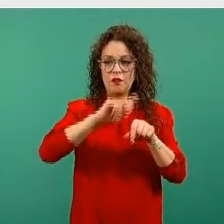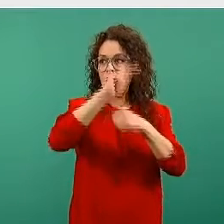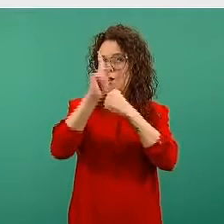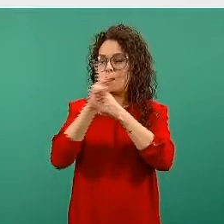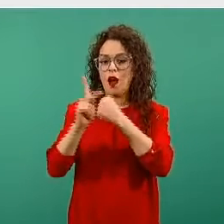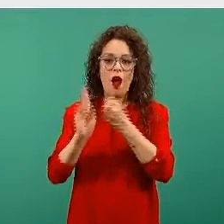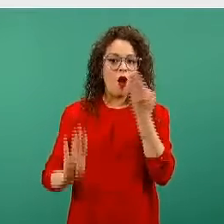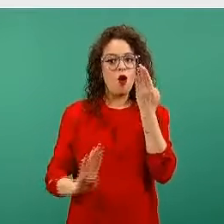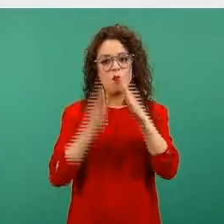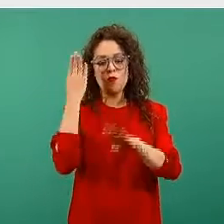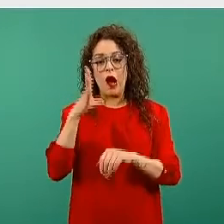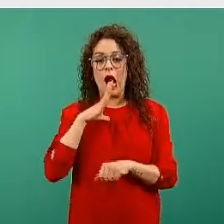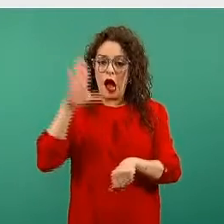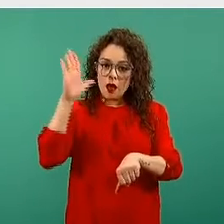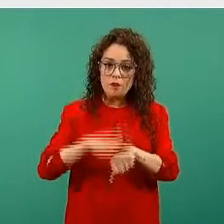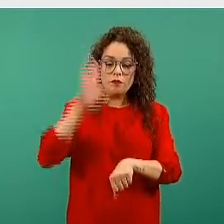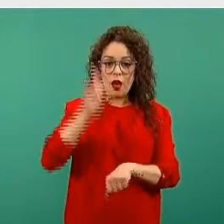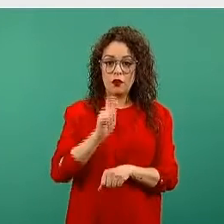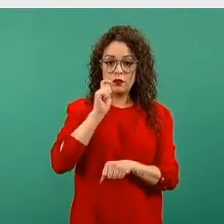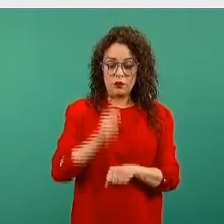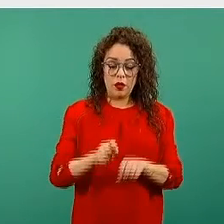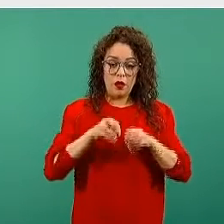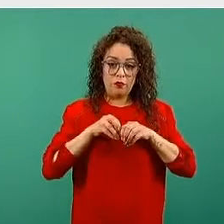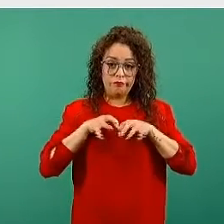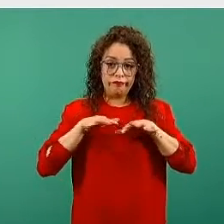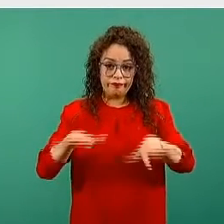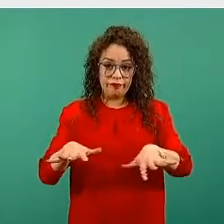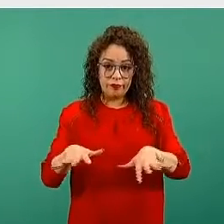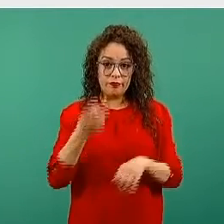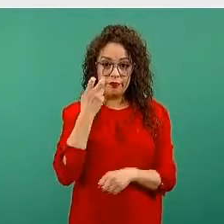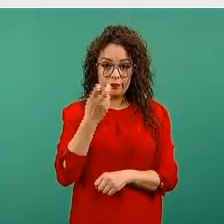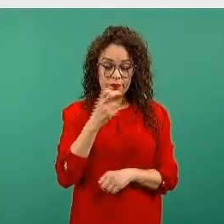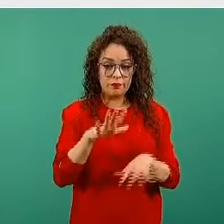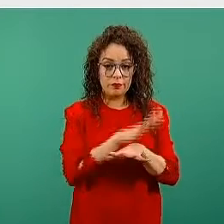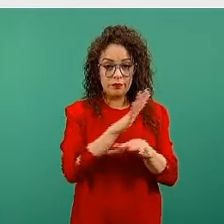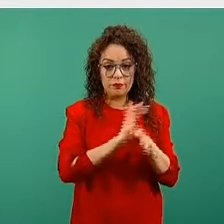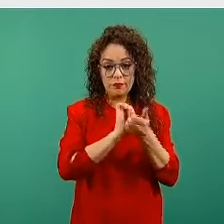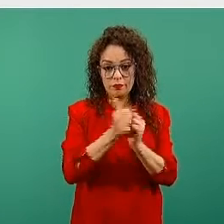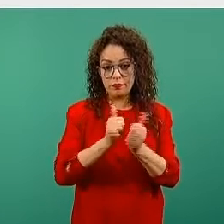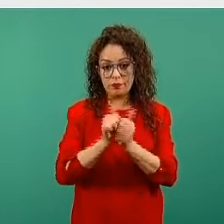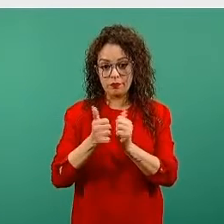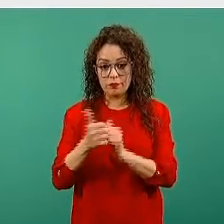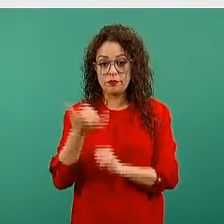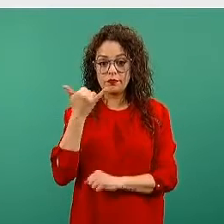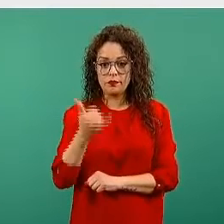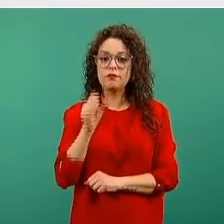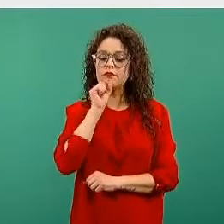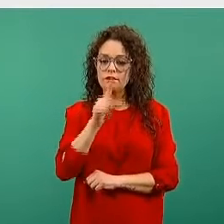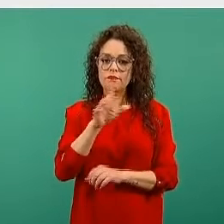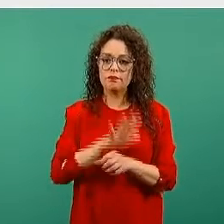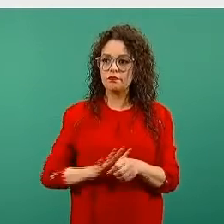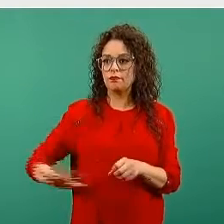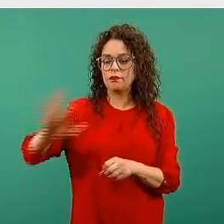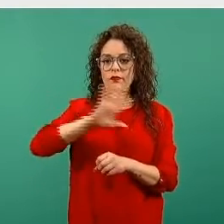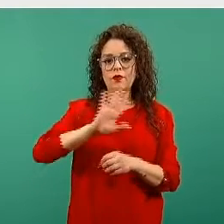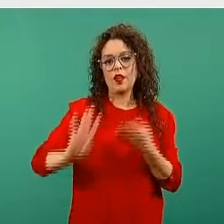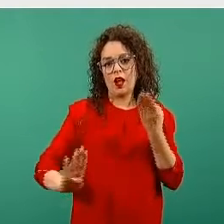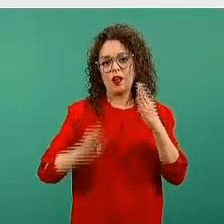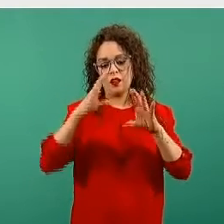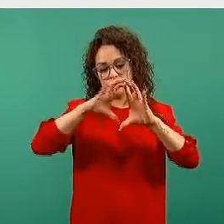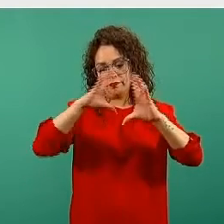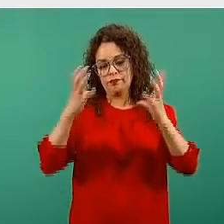mayor, digamos, dispersión y por lo tanto también circulación a nivel mundial. Obviamente México es uno de